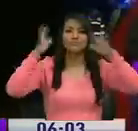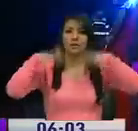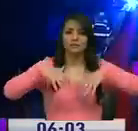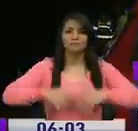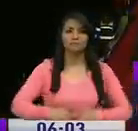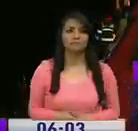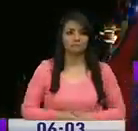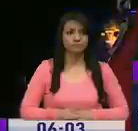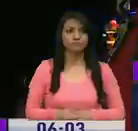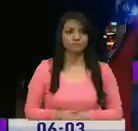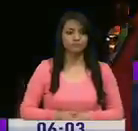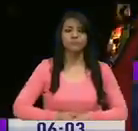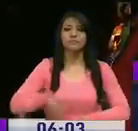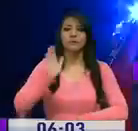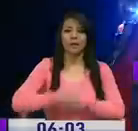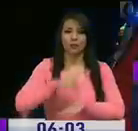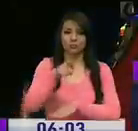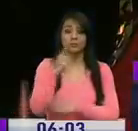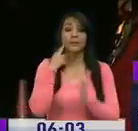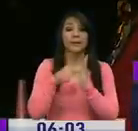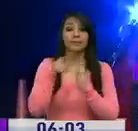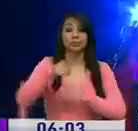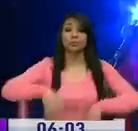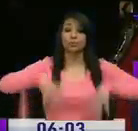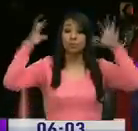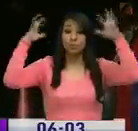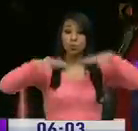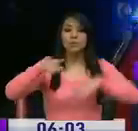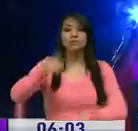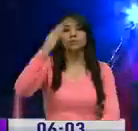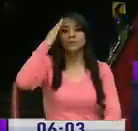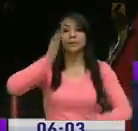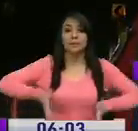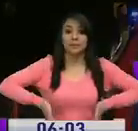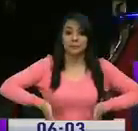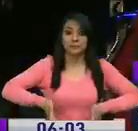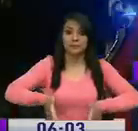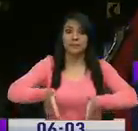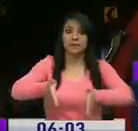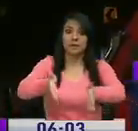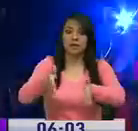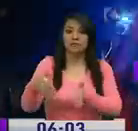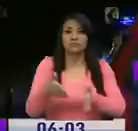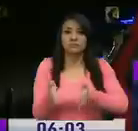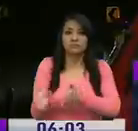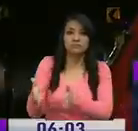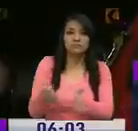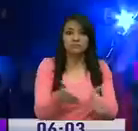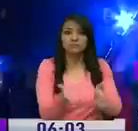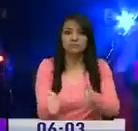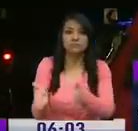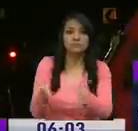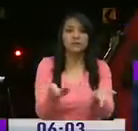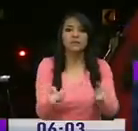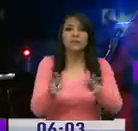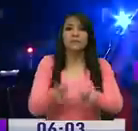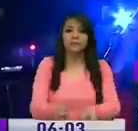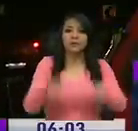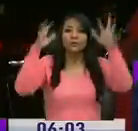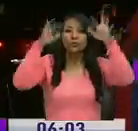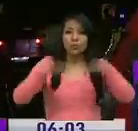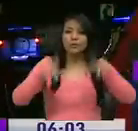principal si es que existe ya lluvias en el sector porque ustedes conocen la vía es bastante Sosa y aparte de las lluvias bajar con